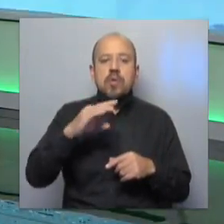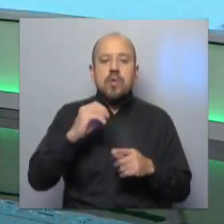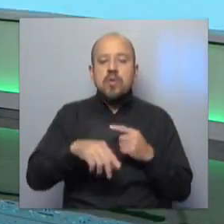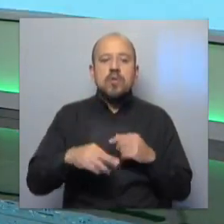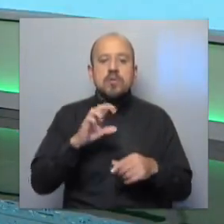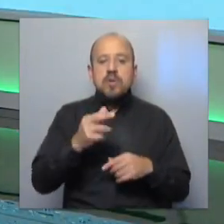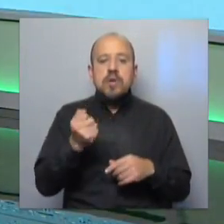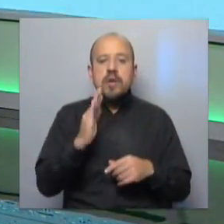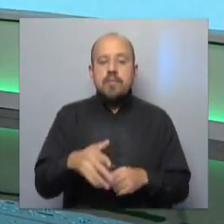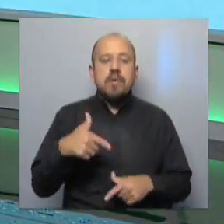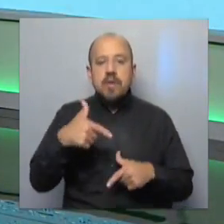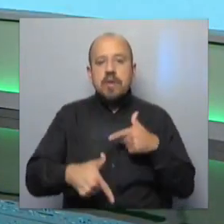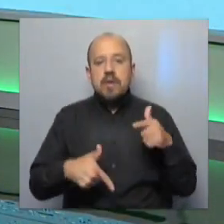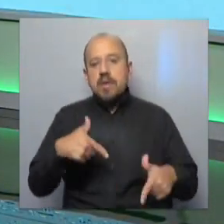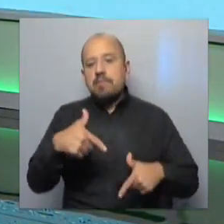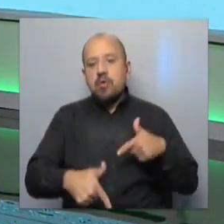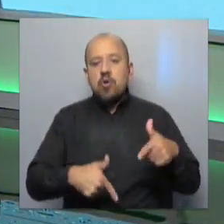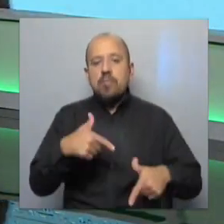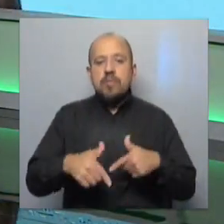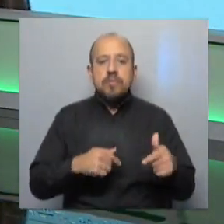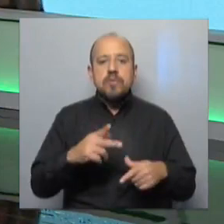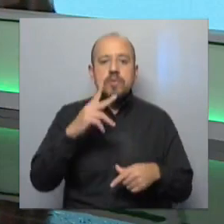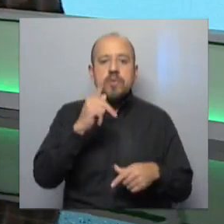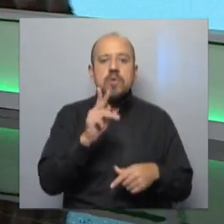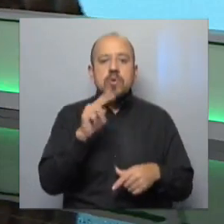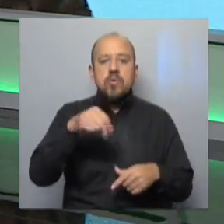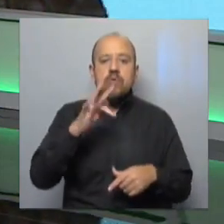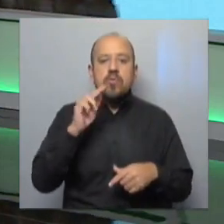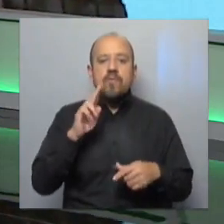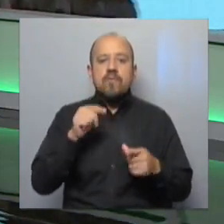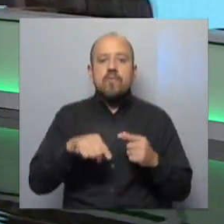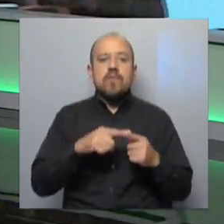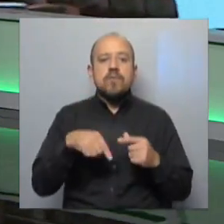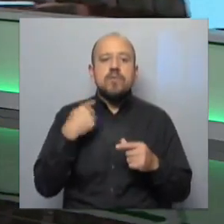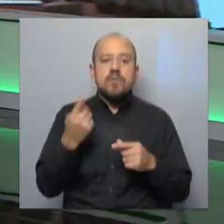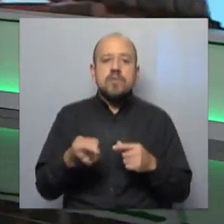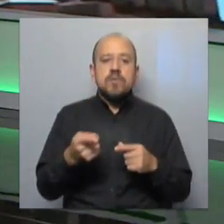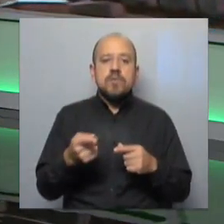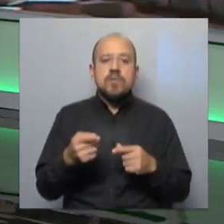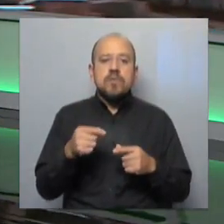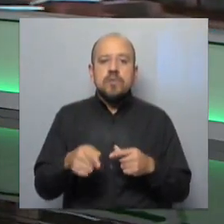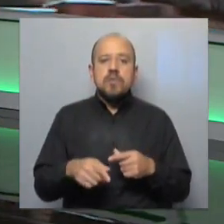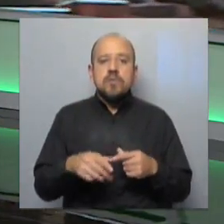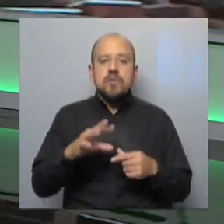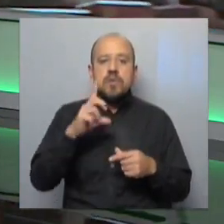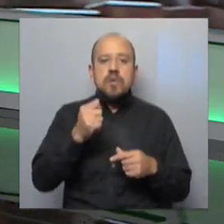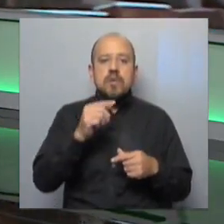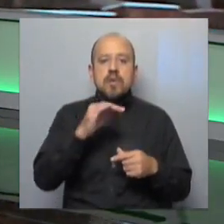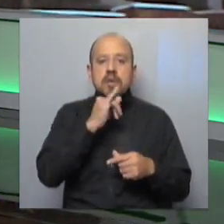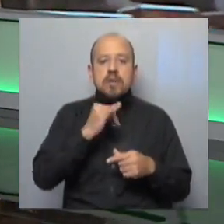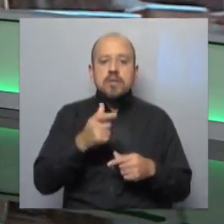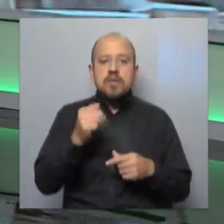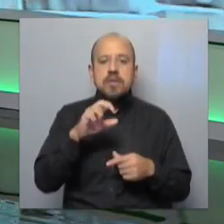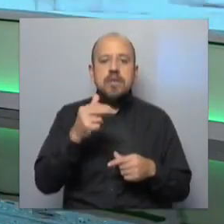rap y hip hop uruguayo kung fu combi jump se va a estar presentando mañana en la sala lazarov a todo trapo